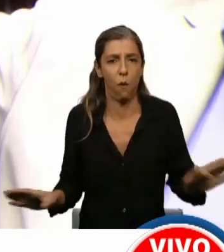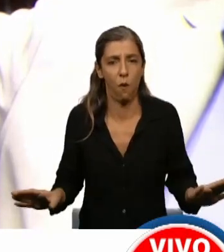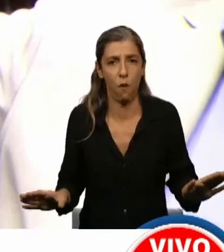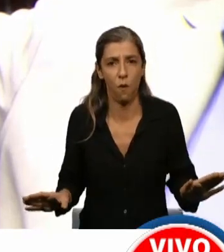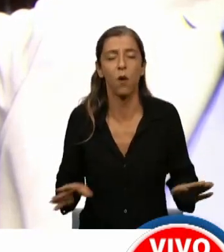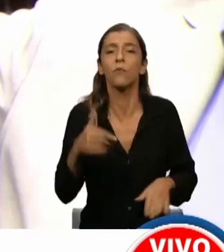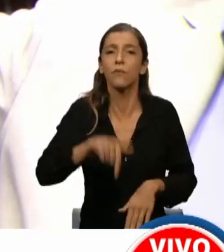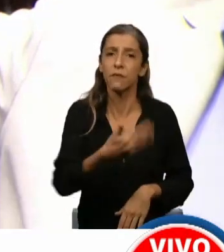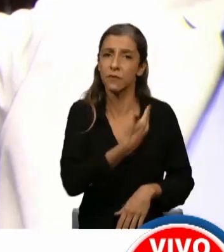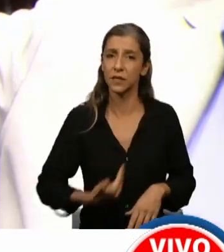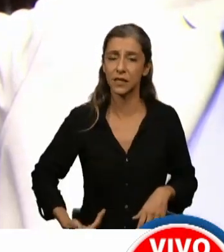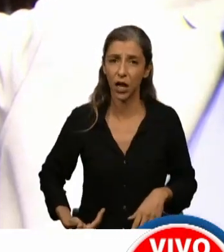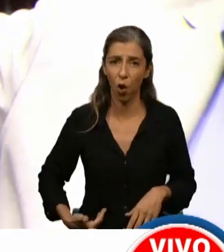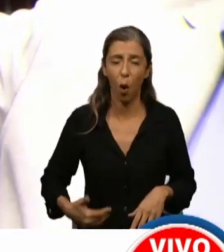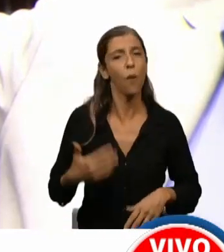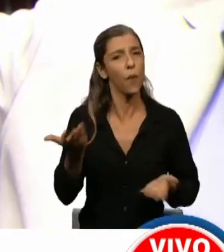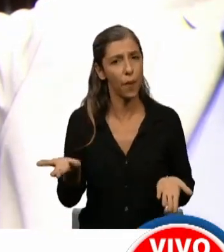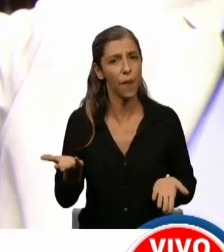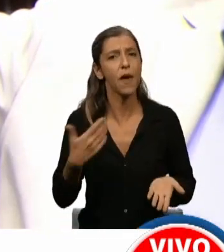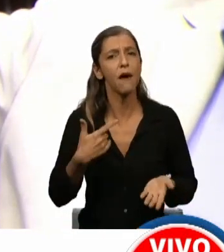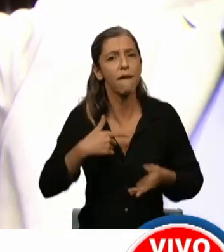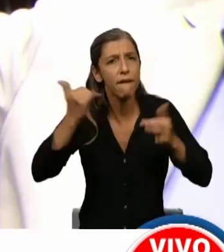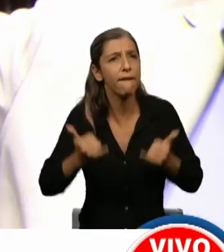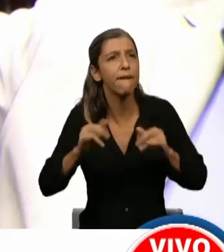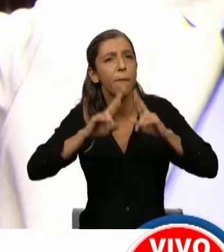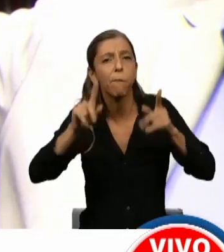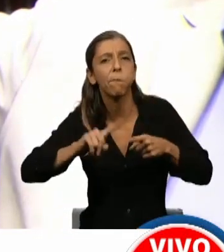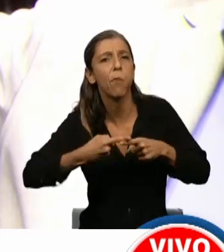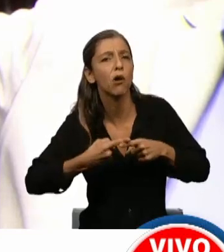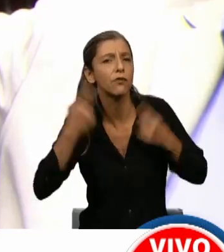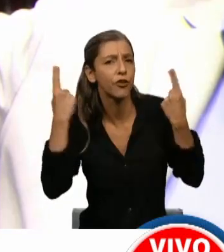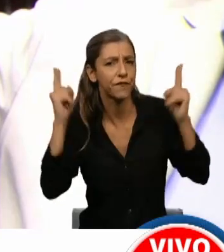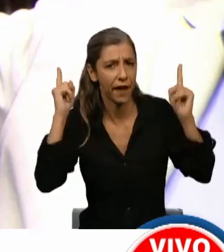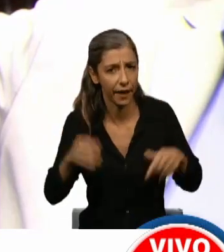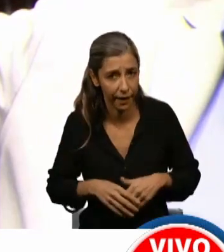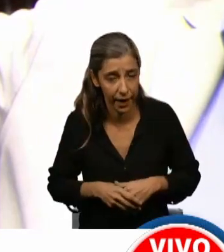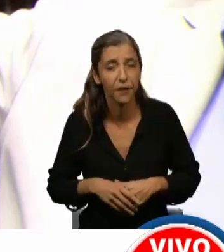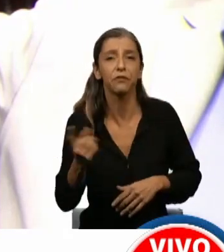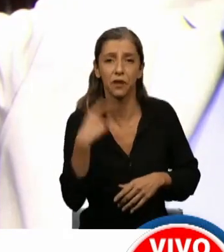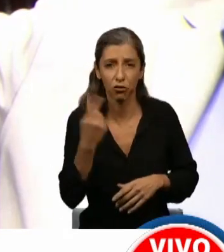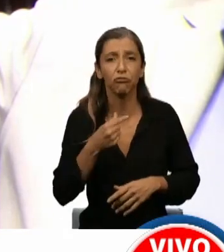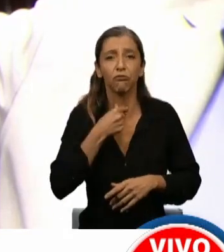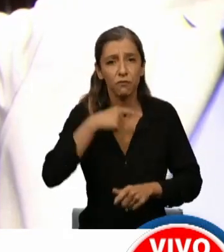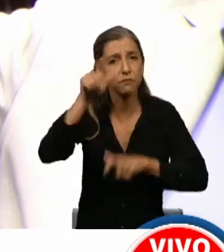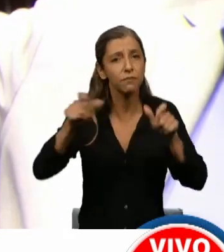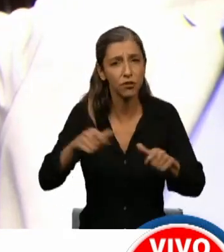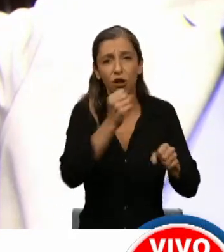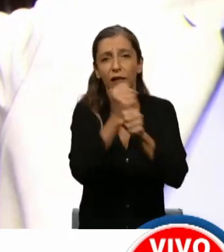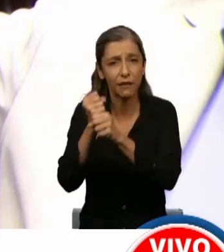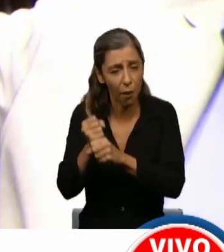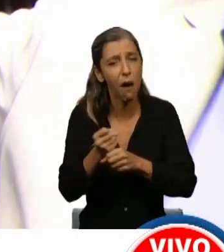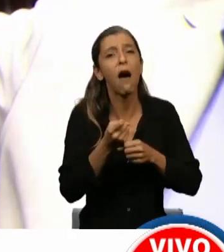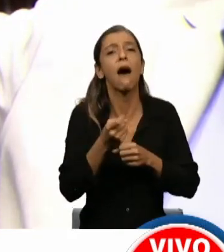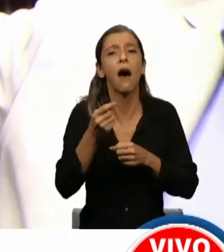Porque este gobierno no solo es parte de una política para los trabajadores y para alentar el consumo en nuestro país en un momento tan difícil, sino, como